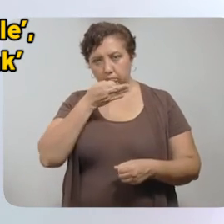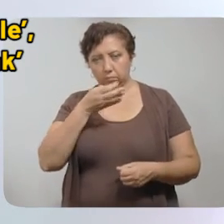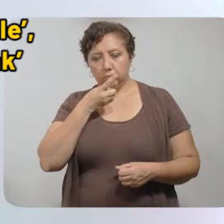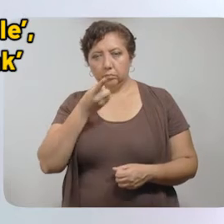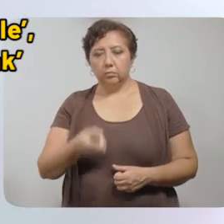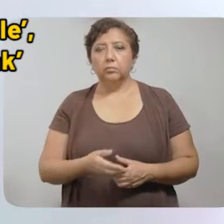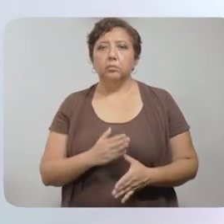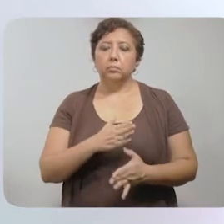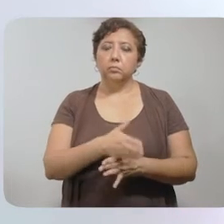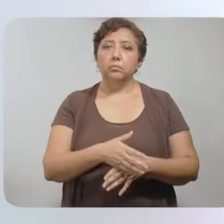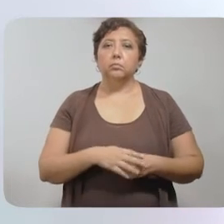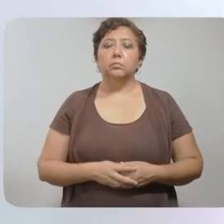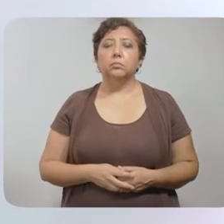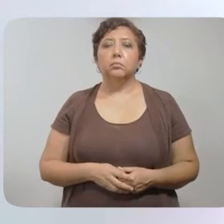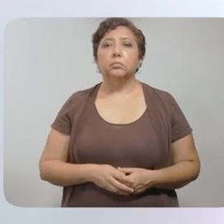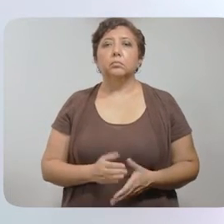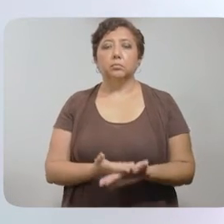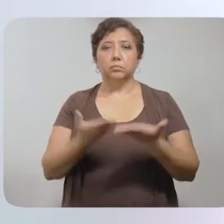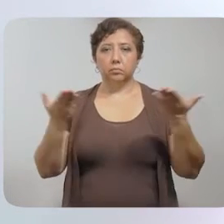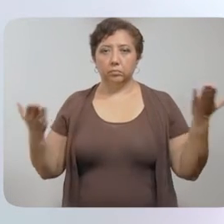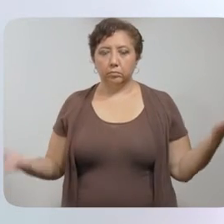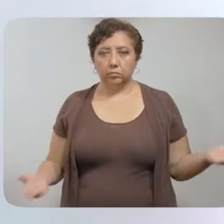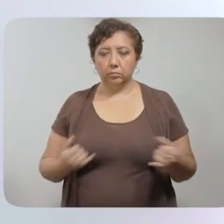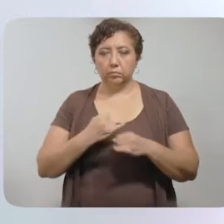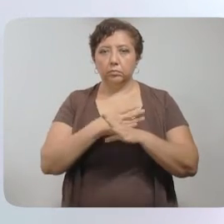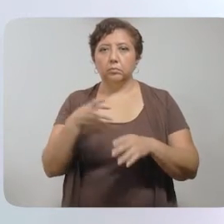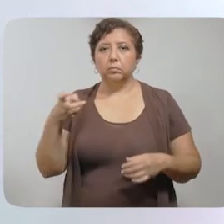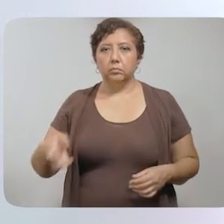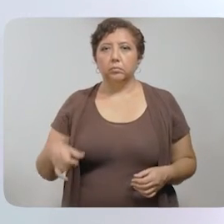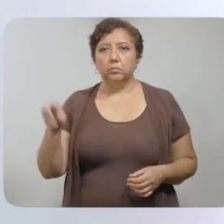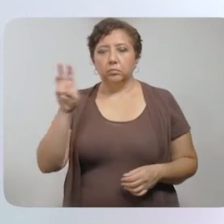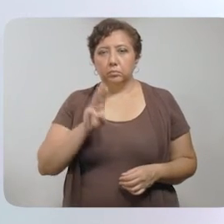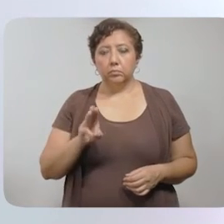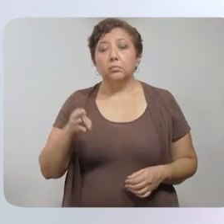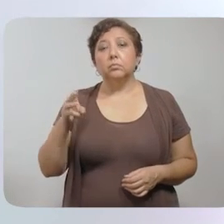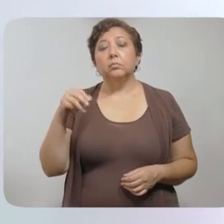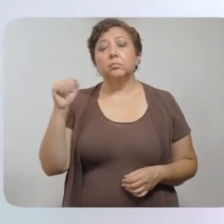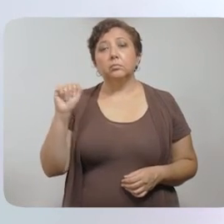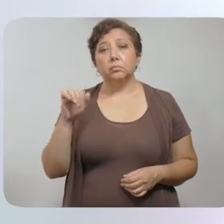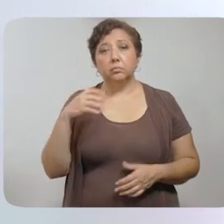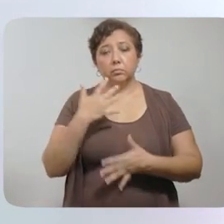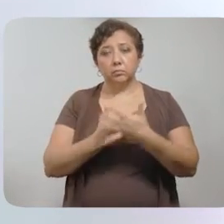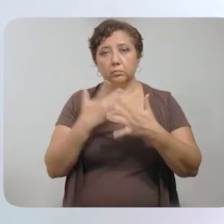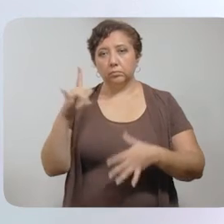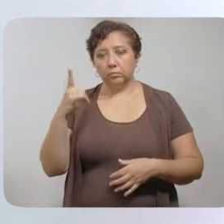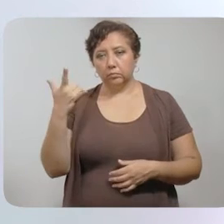más cercano. A continuación, el parte médico de este miércoles 15 de julio.